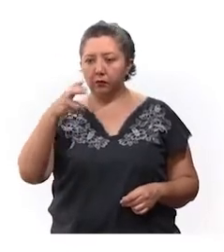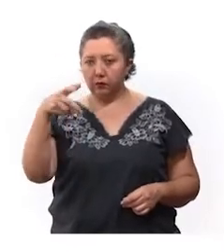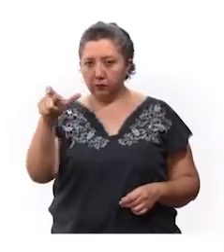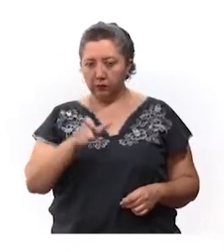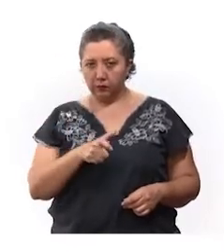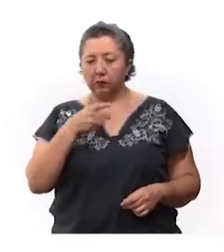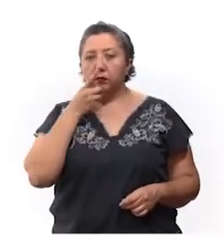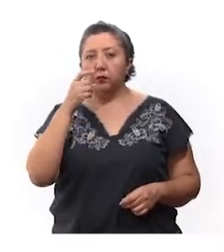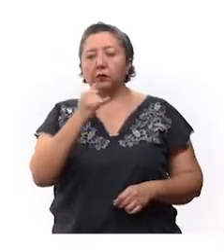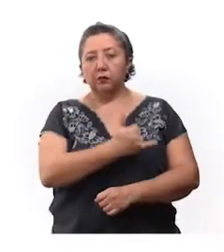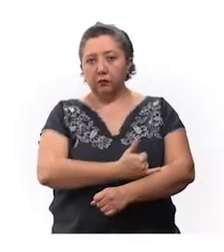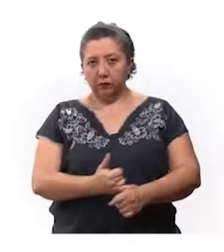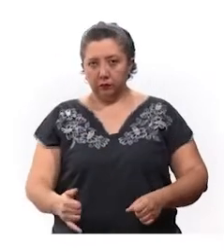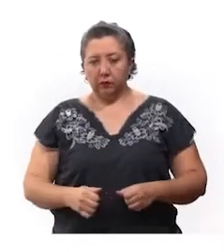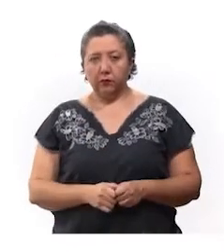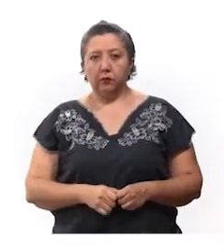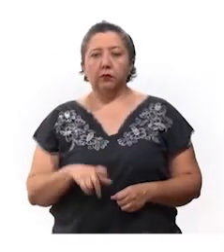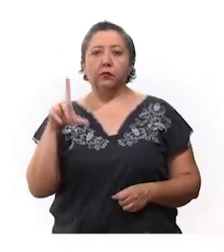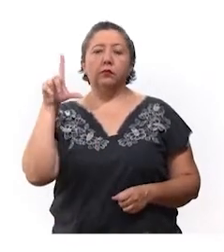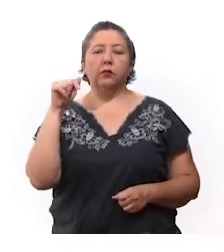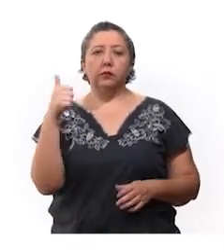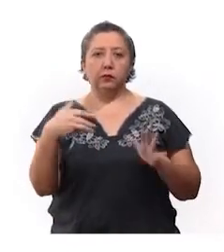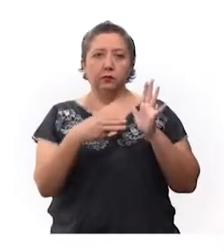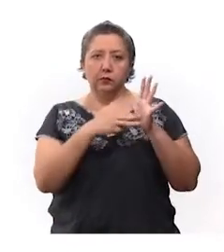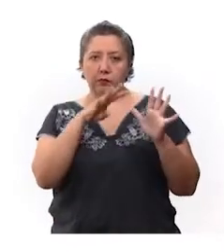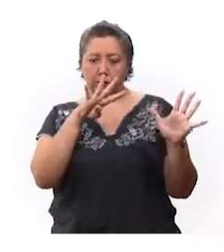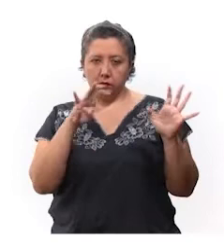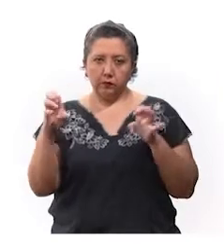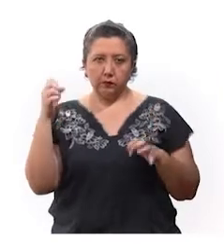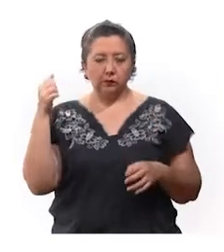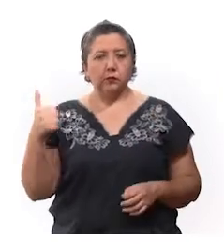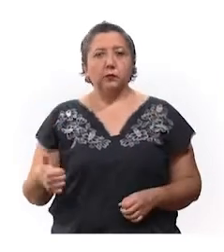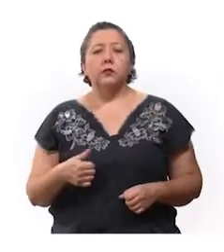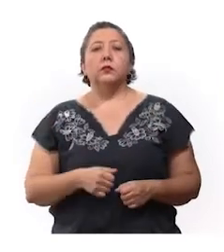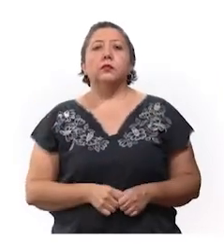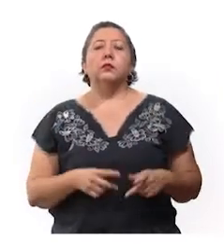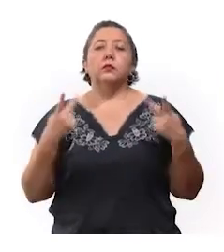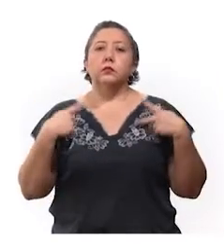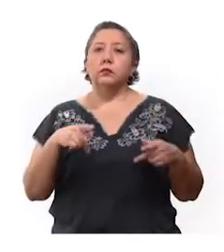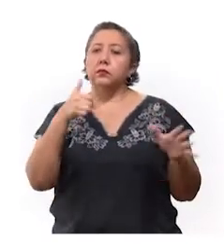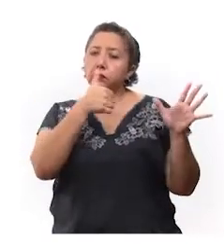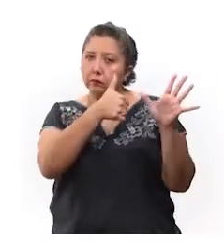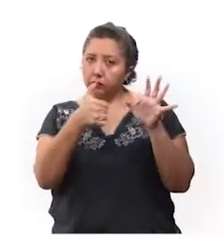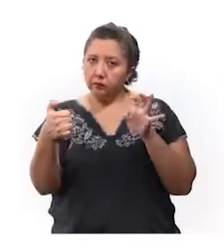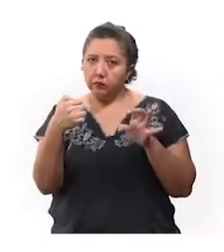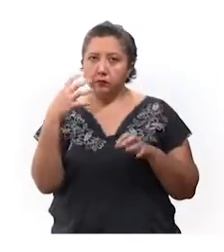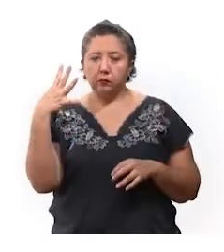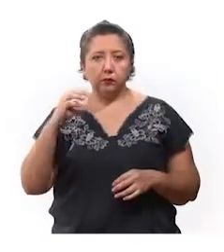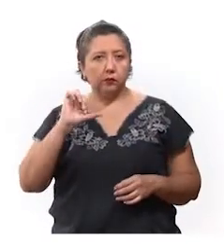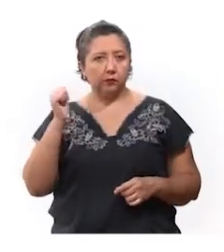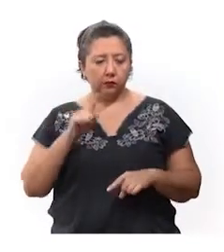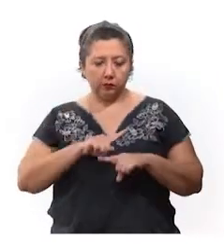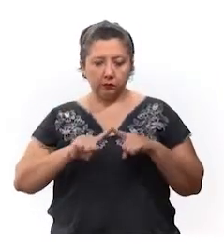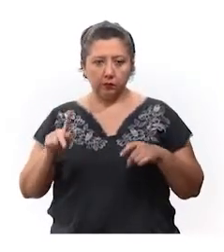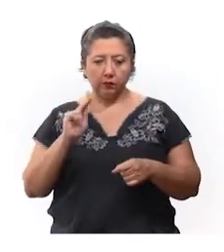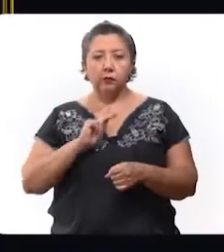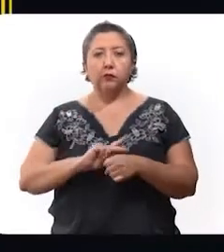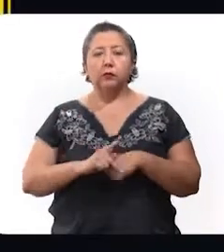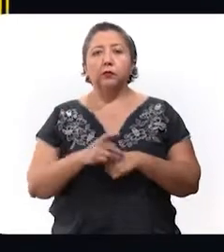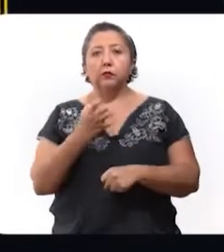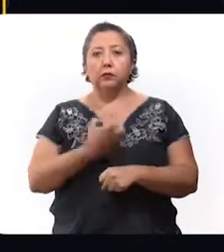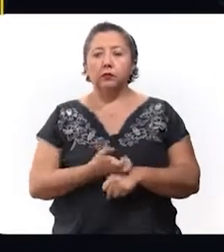Chemash, Junucmá e Izamal. De los 76.906 casos positivos, 604 son de otro país u otro